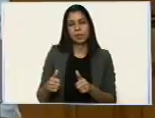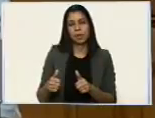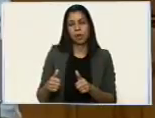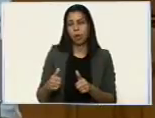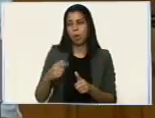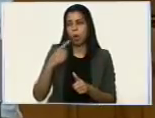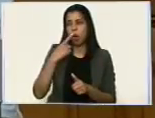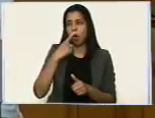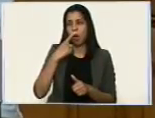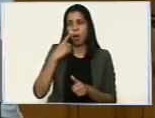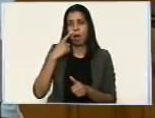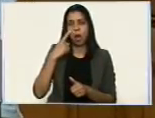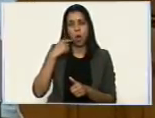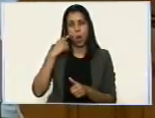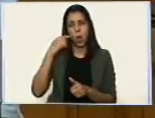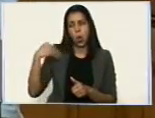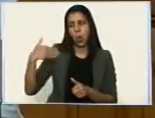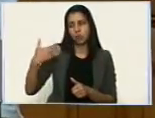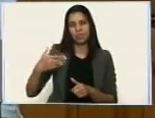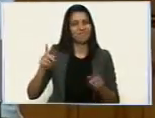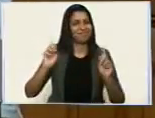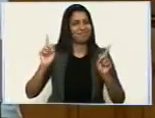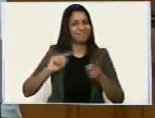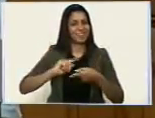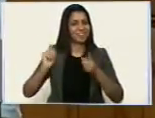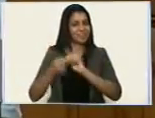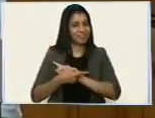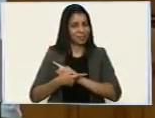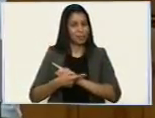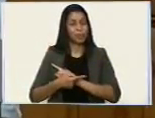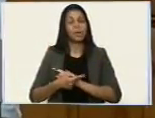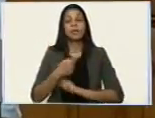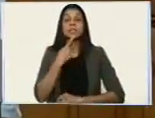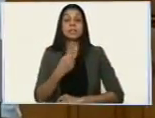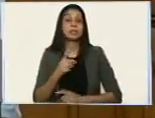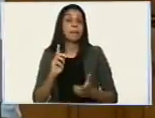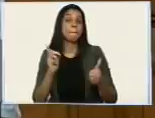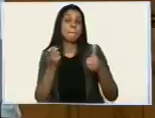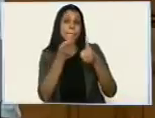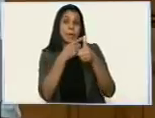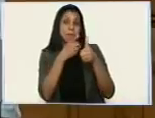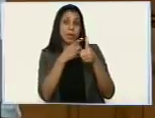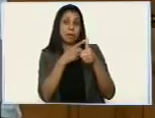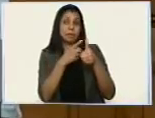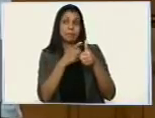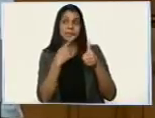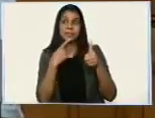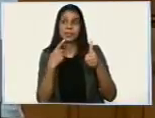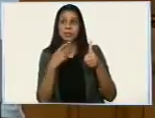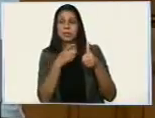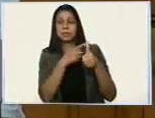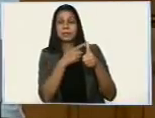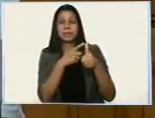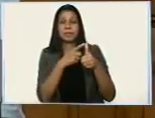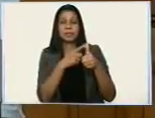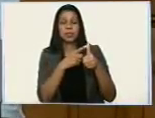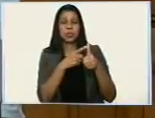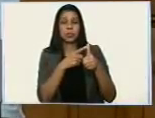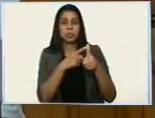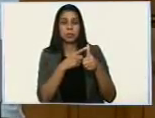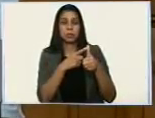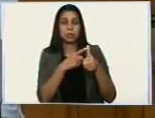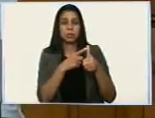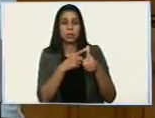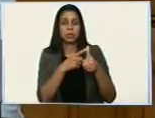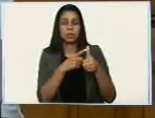tipo de intervenciones. Yo quisiera destacar, en primer lugar, el rol que ha jugado el